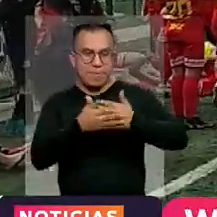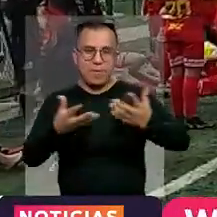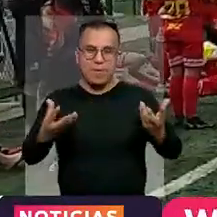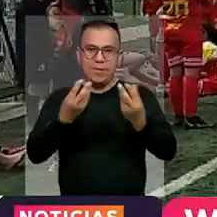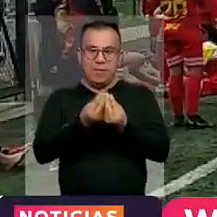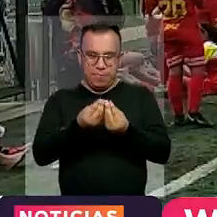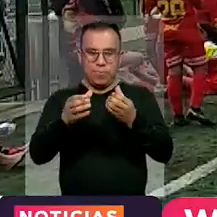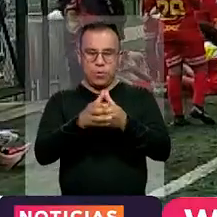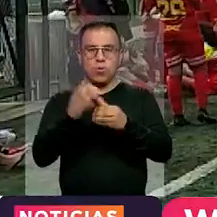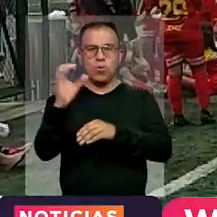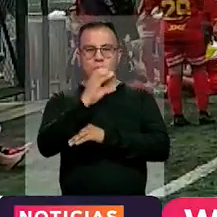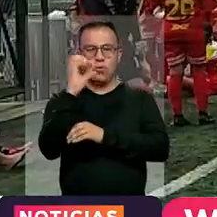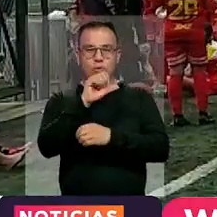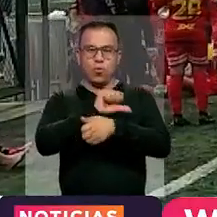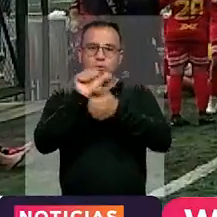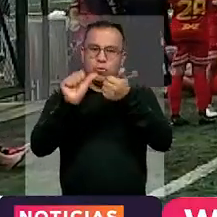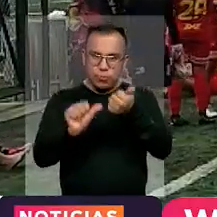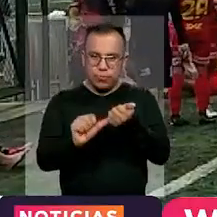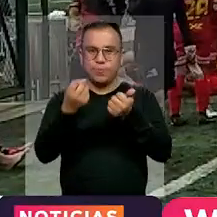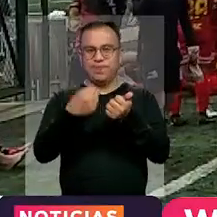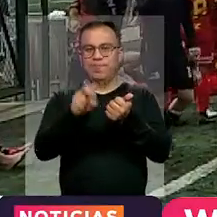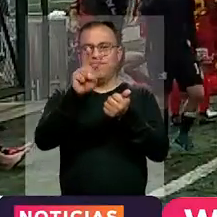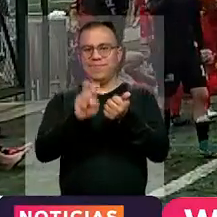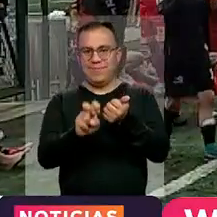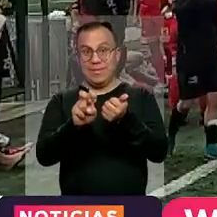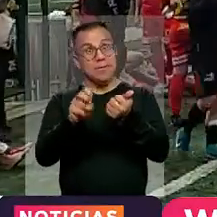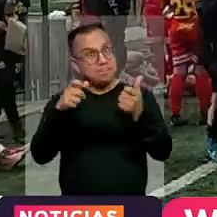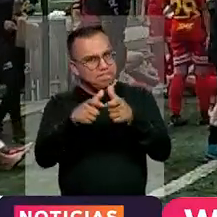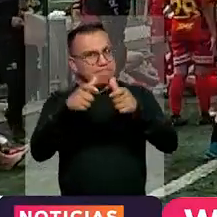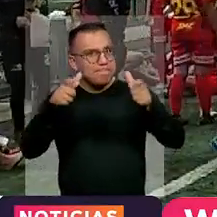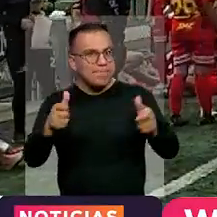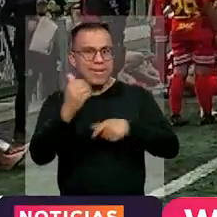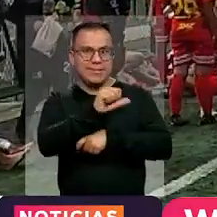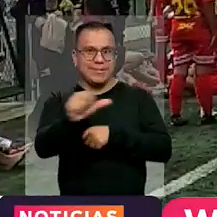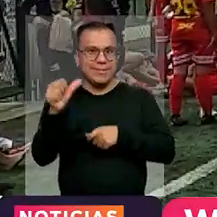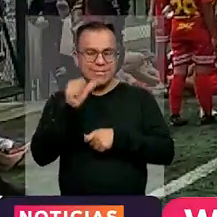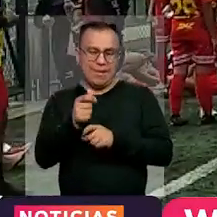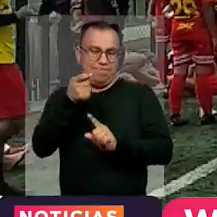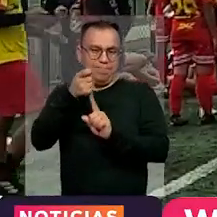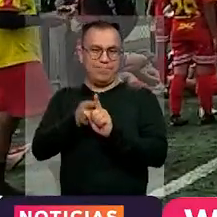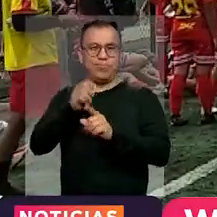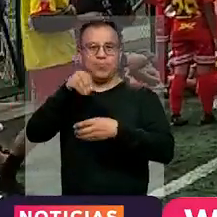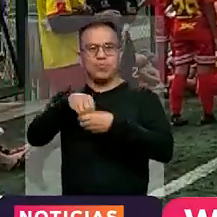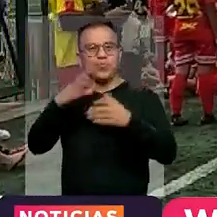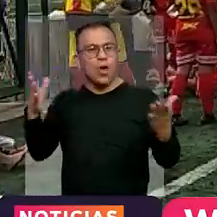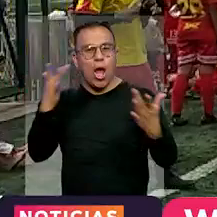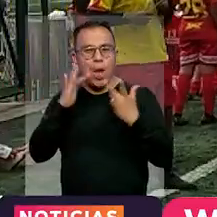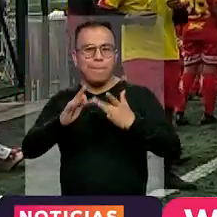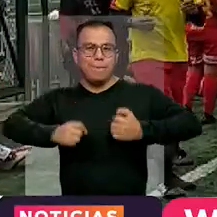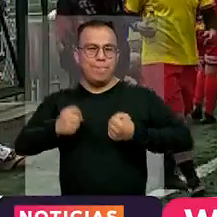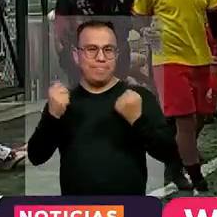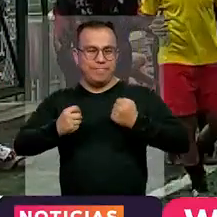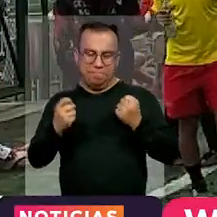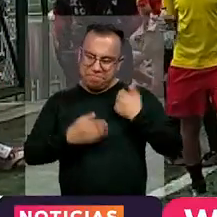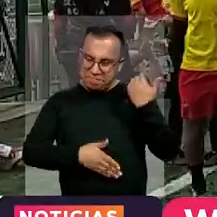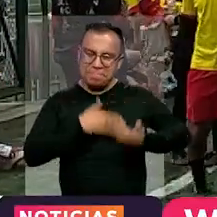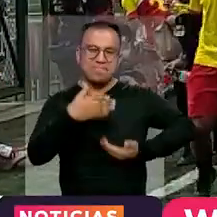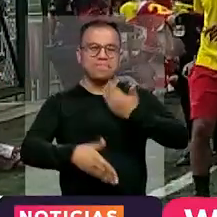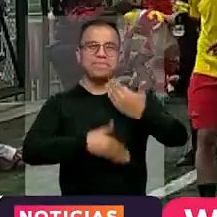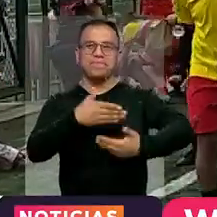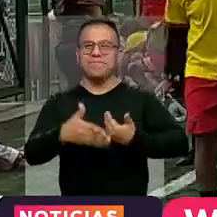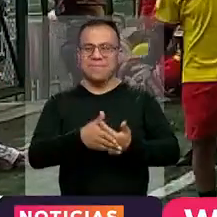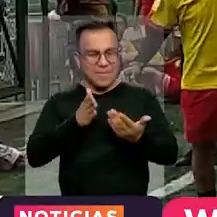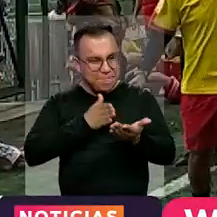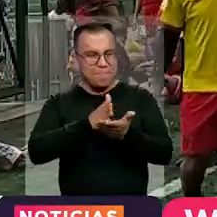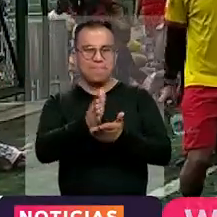base de la Selección Colombia Sub-17. Con mayor cantidad de jugadoras rolas, por supuesto, y creo que vamos por muy